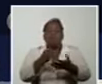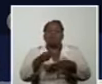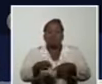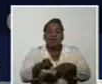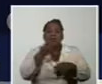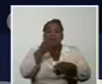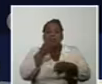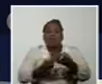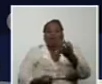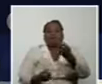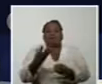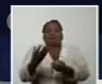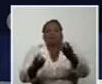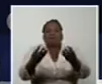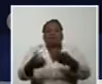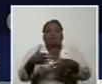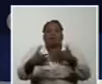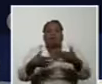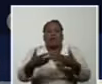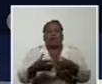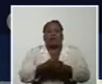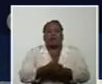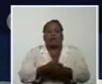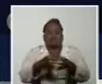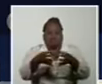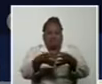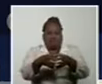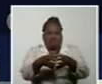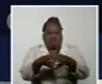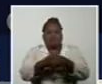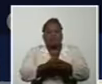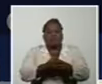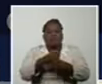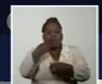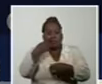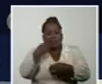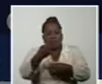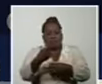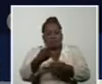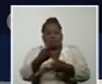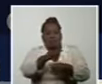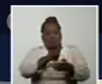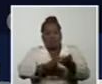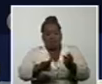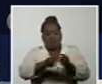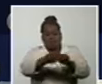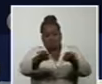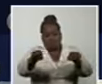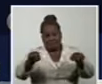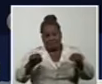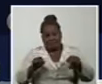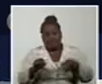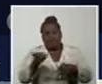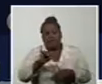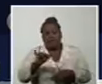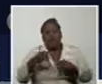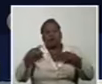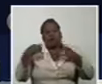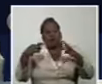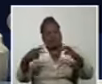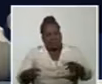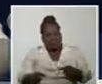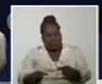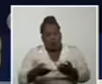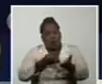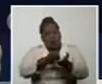crear una pequeña transmisión como hemos tenido en algunas ocasiones. Reitero, no es para desmontar nada,